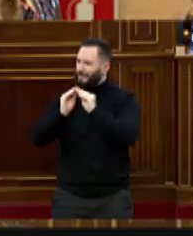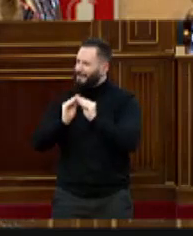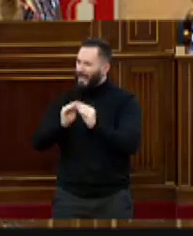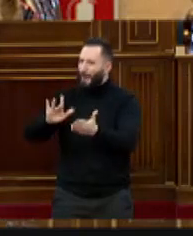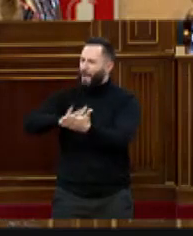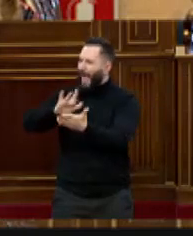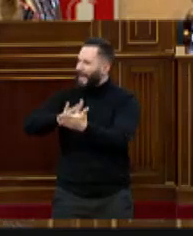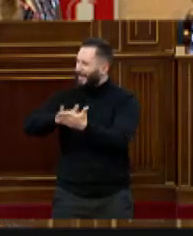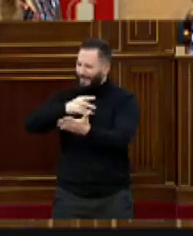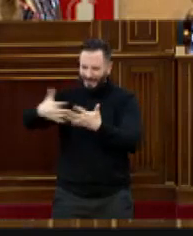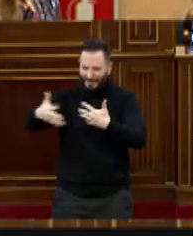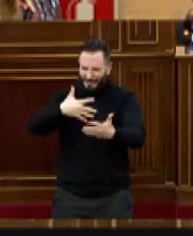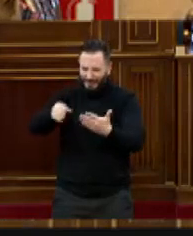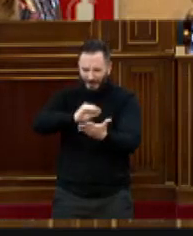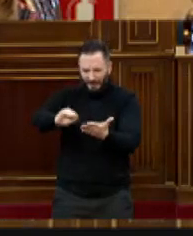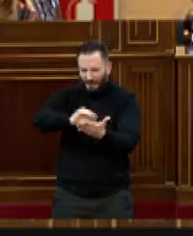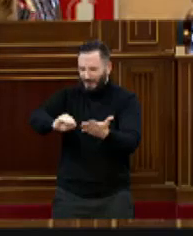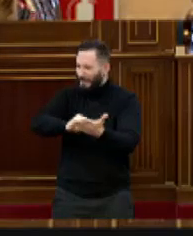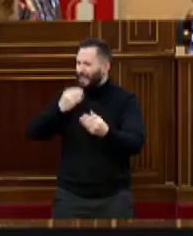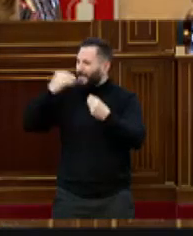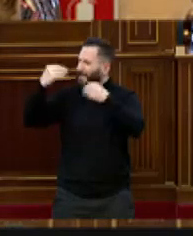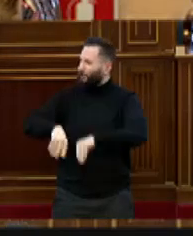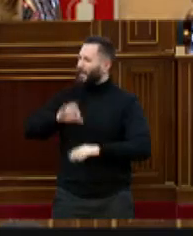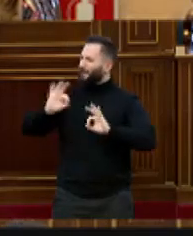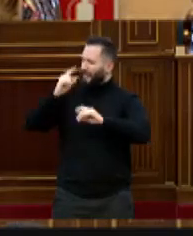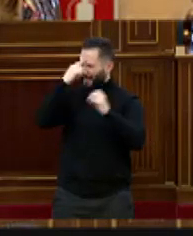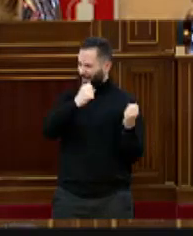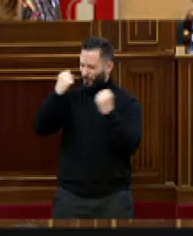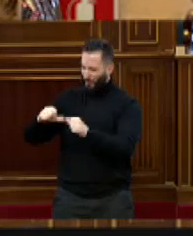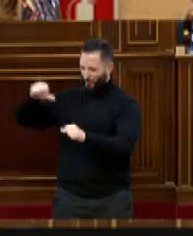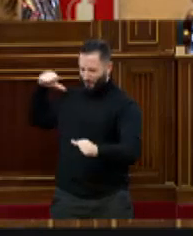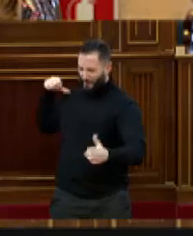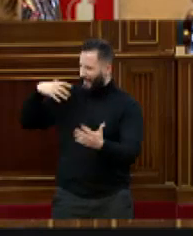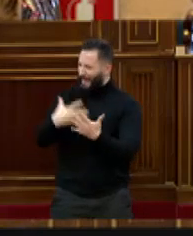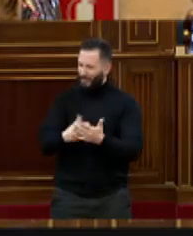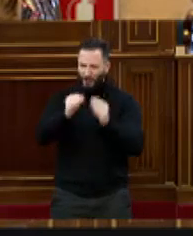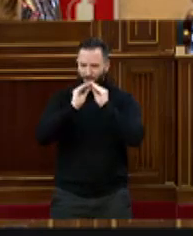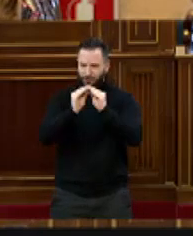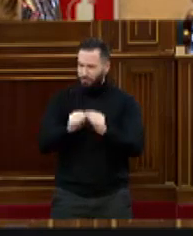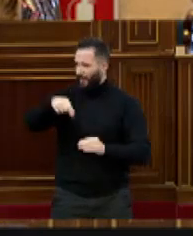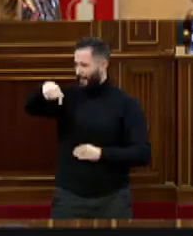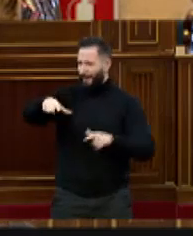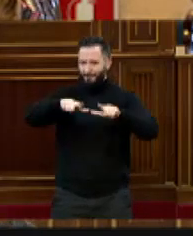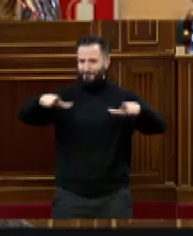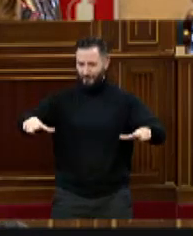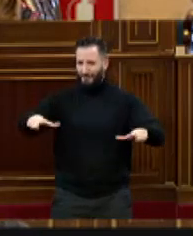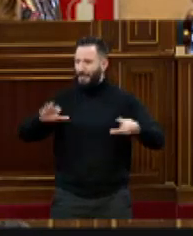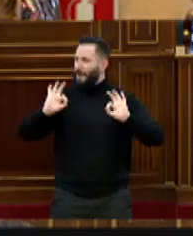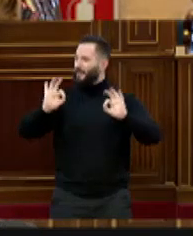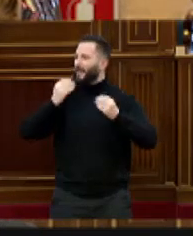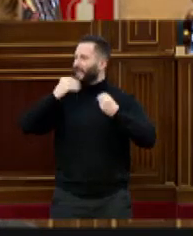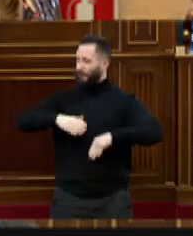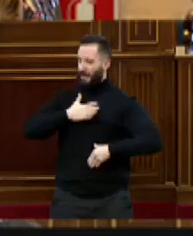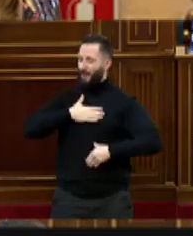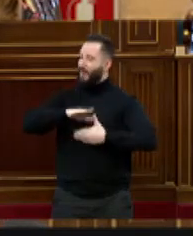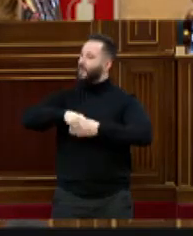más notables de la historia institucional en su conjunto y de la historia de nuestra democracia